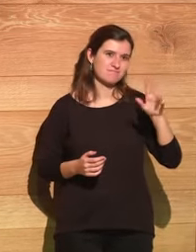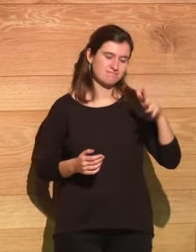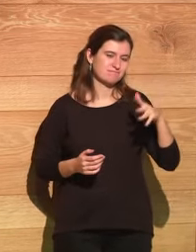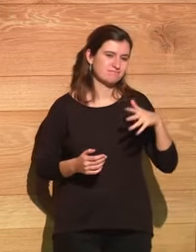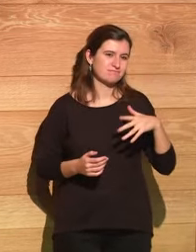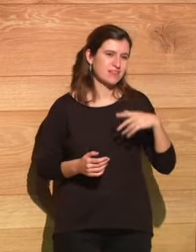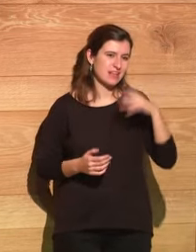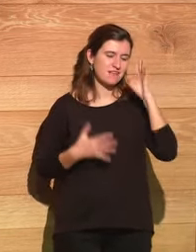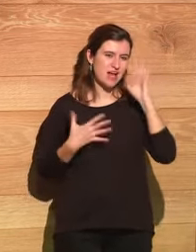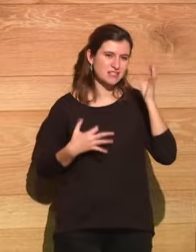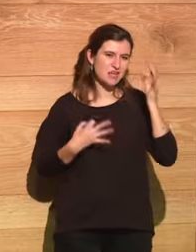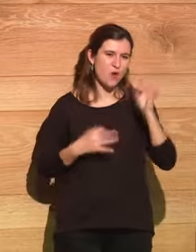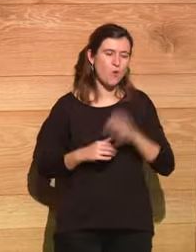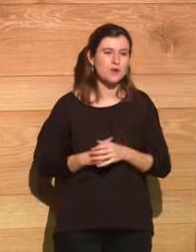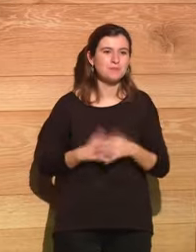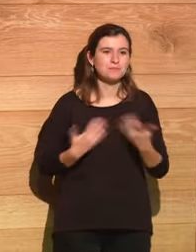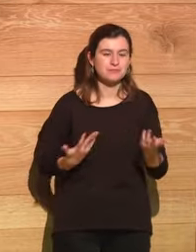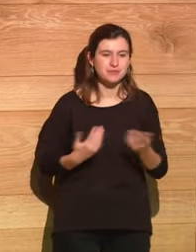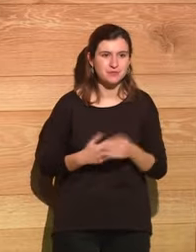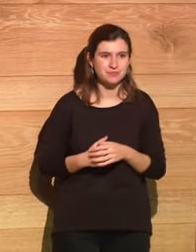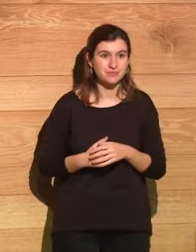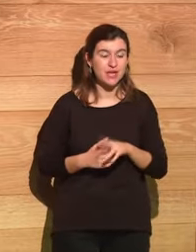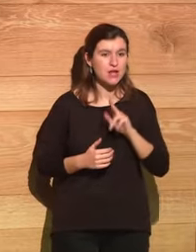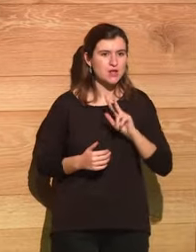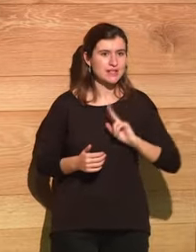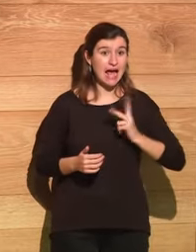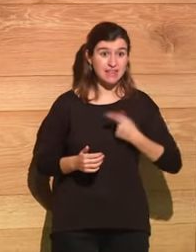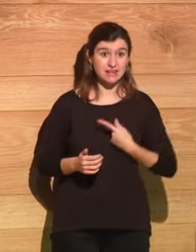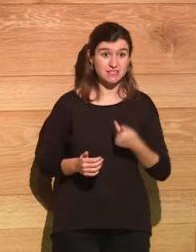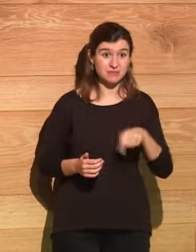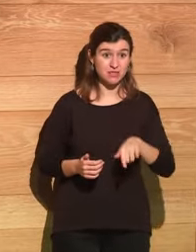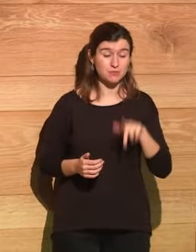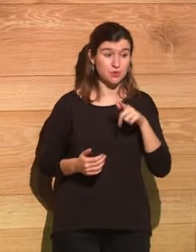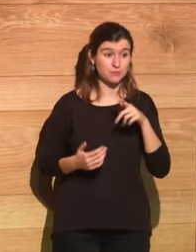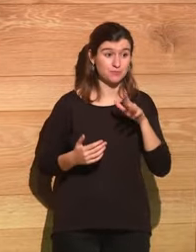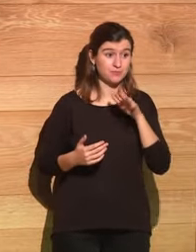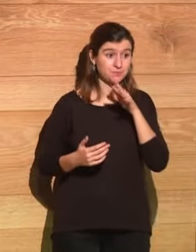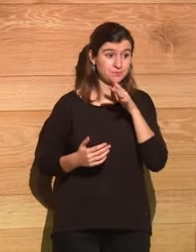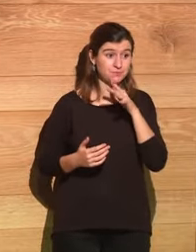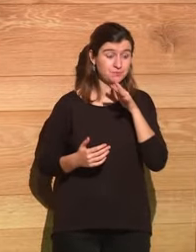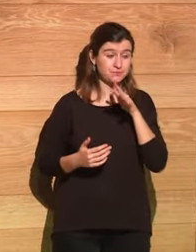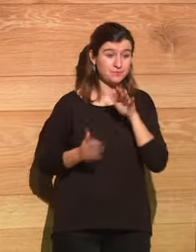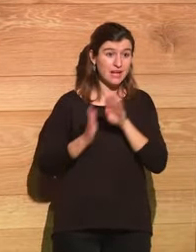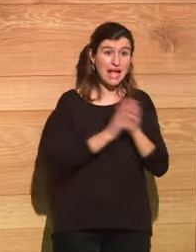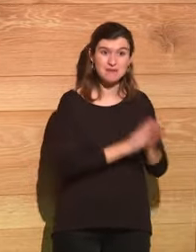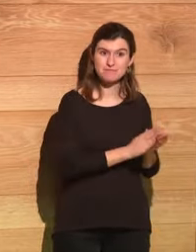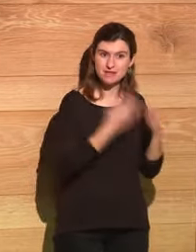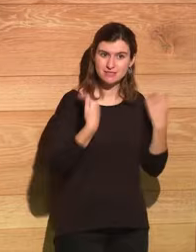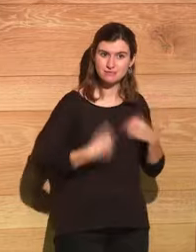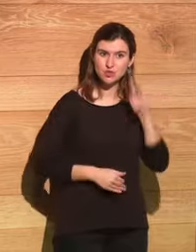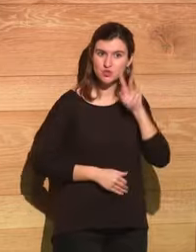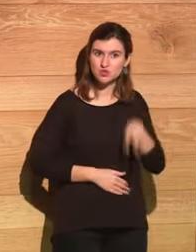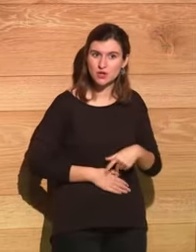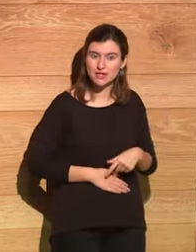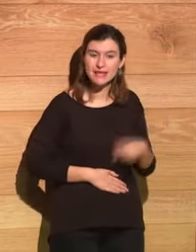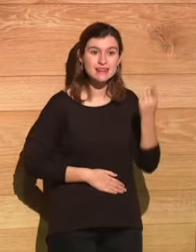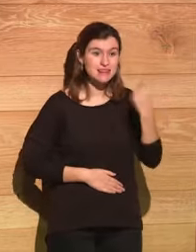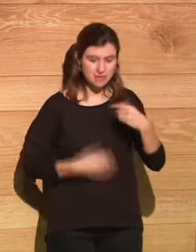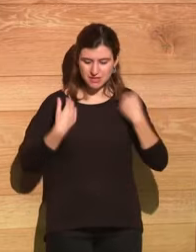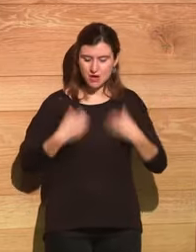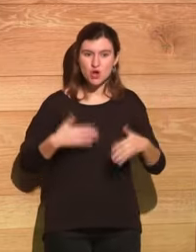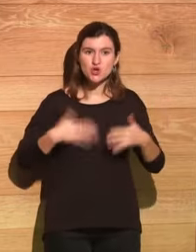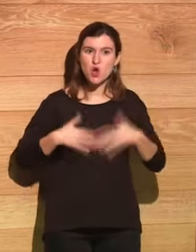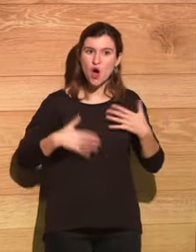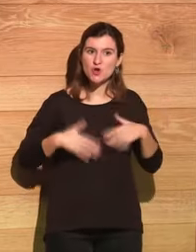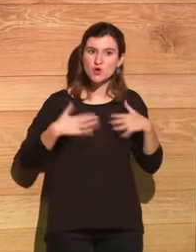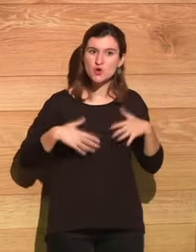Ese travestimiento que tenemos todos, porque culturalmente, aparte de ser lo que somos, tenemos que vestirnos como lo que somos,